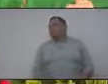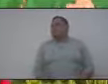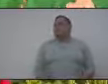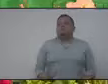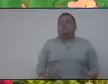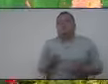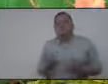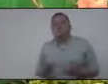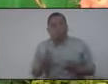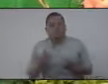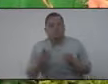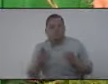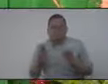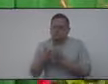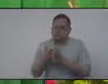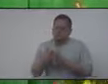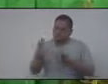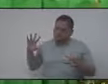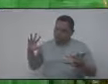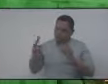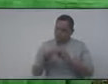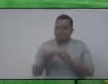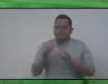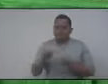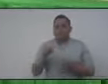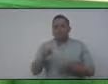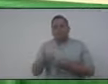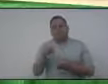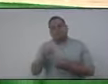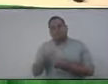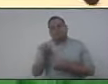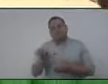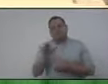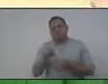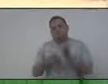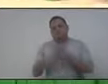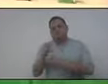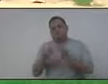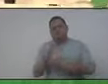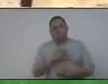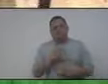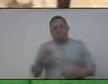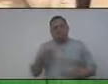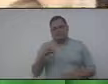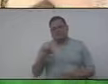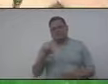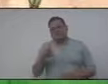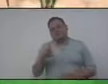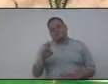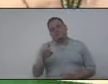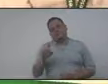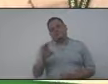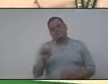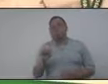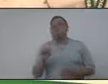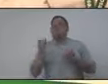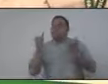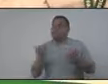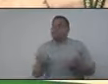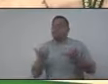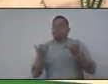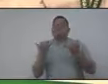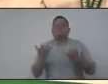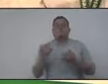Estamos en la audiencia pública de rendición de cuentas de Capresoca EPS. Como siempre, acá con